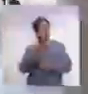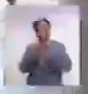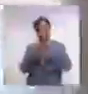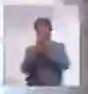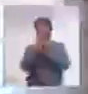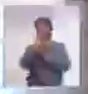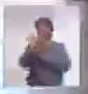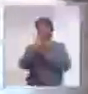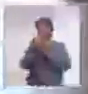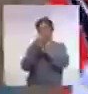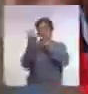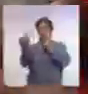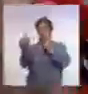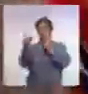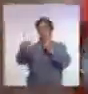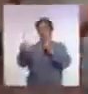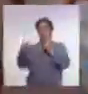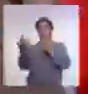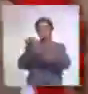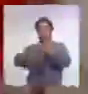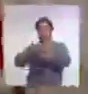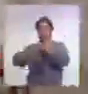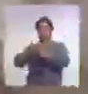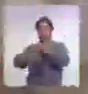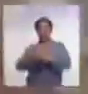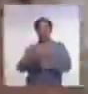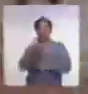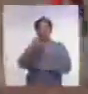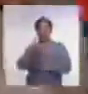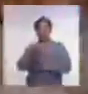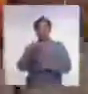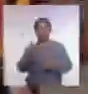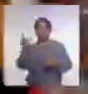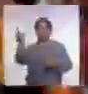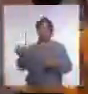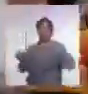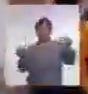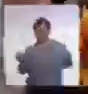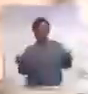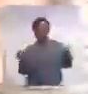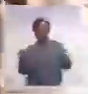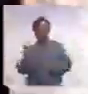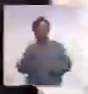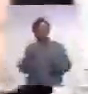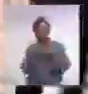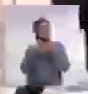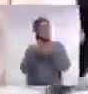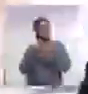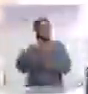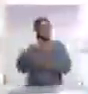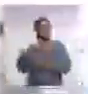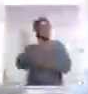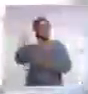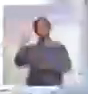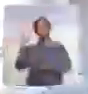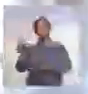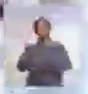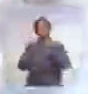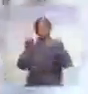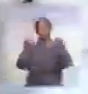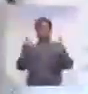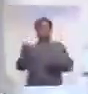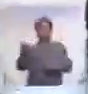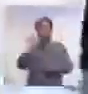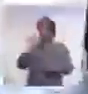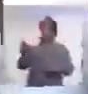con similares condiciones. El entrenador del equipo Avispas Tlaxcala, Moisés Flores Jiménez, señaló importante este proceso que permite